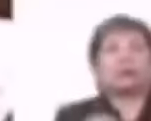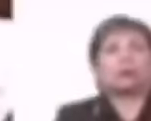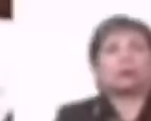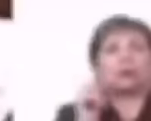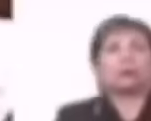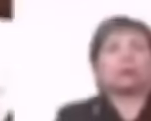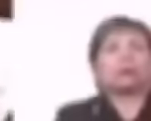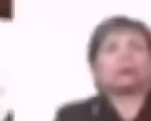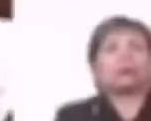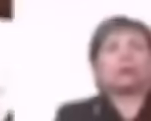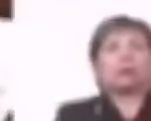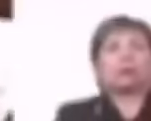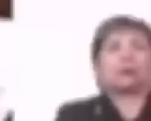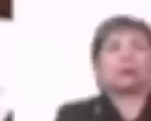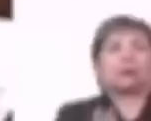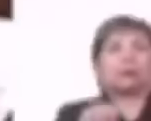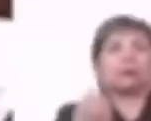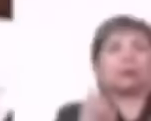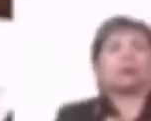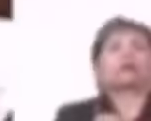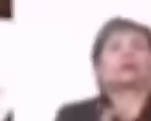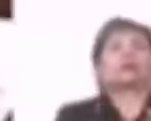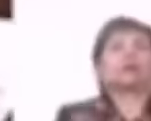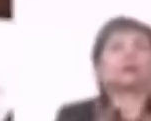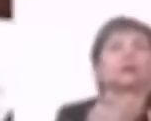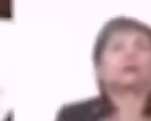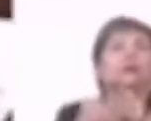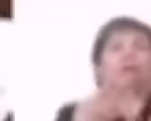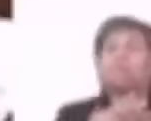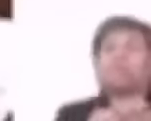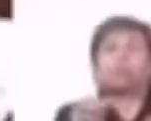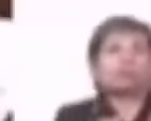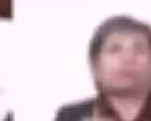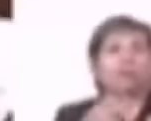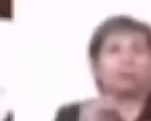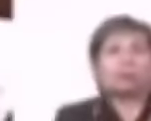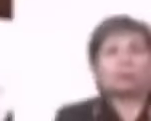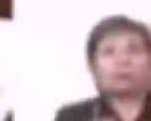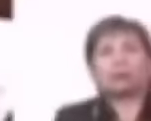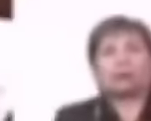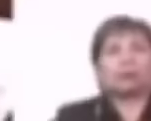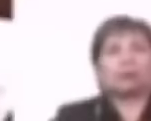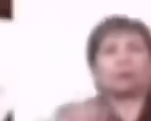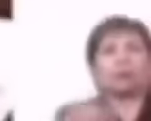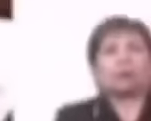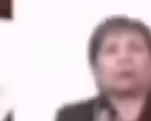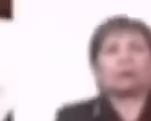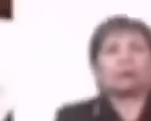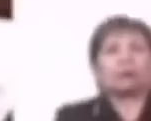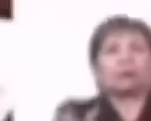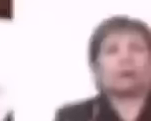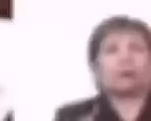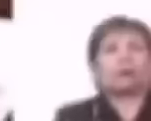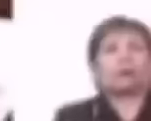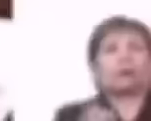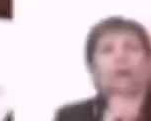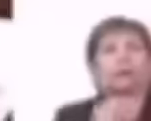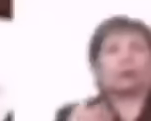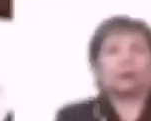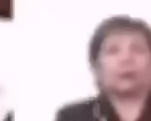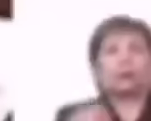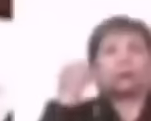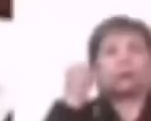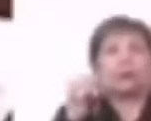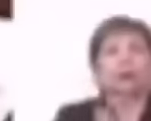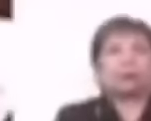retirarse de ese tipo de espacios, se intente hacer una comisión para presionar a que el Ejecutivo sí, porque efectivamente este Congreso no tiene la